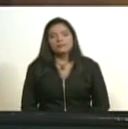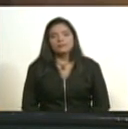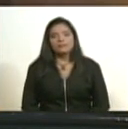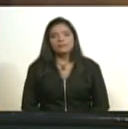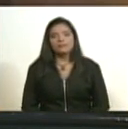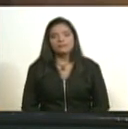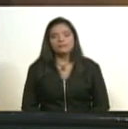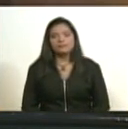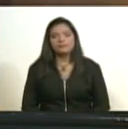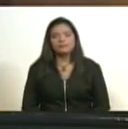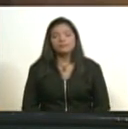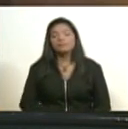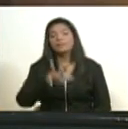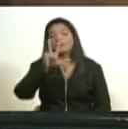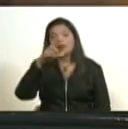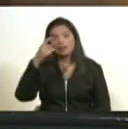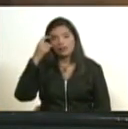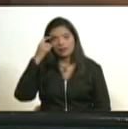Y tres días.